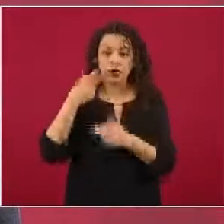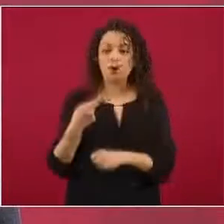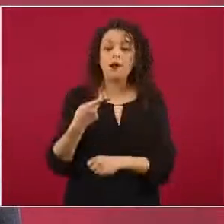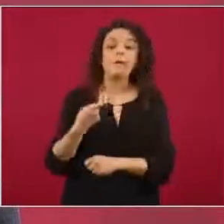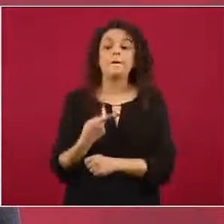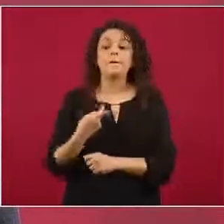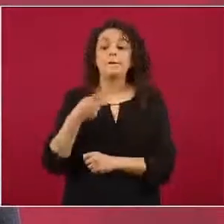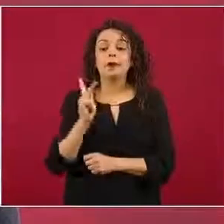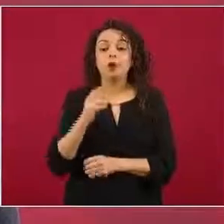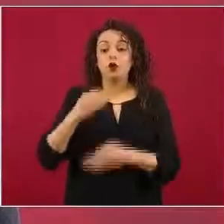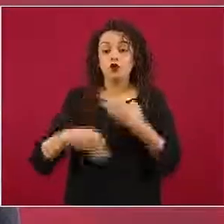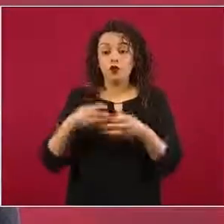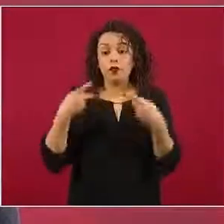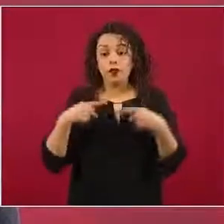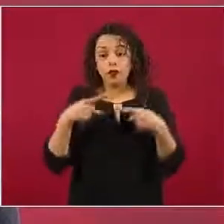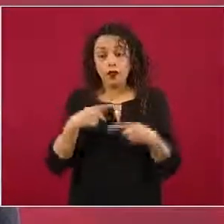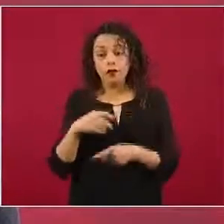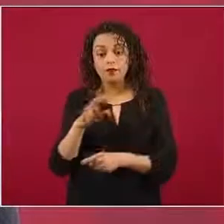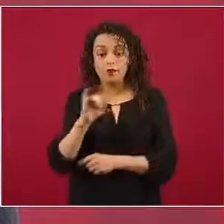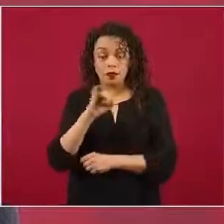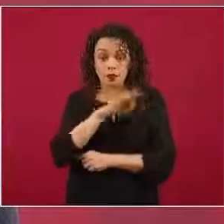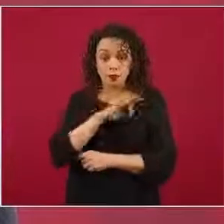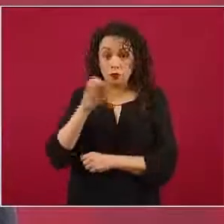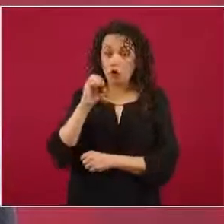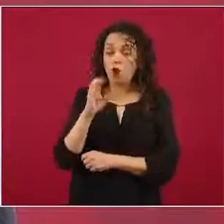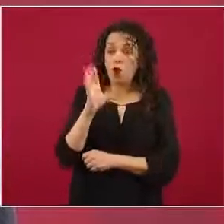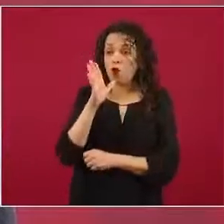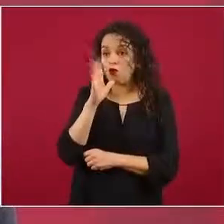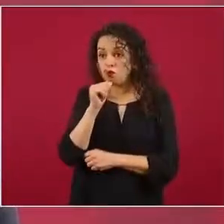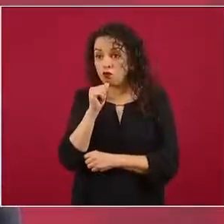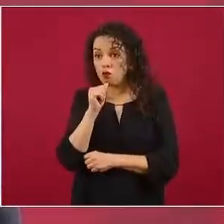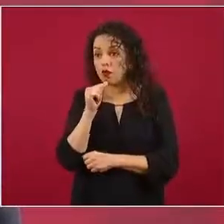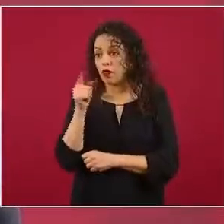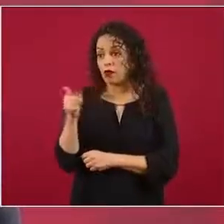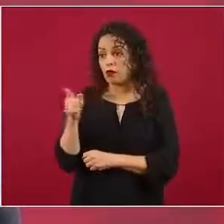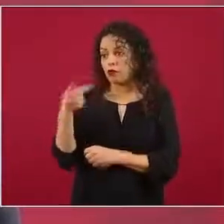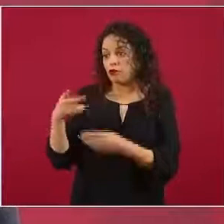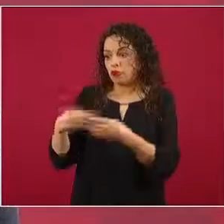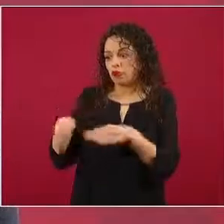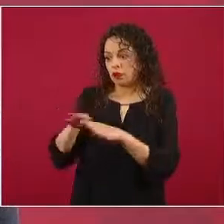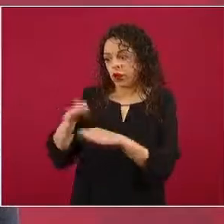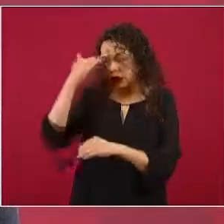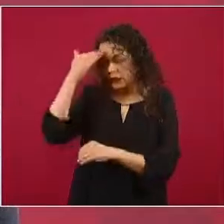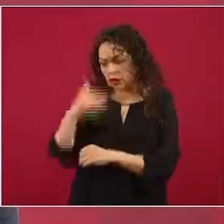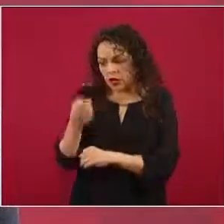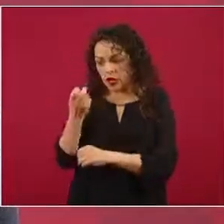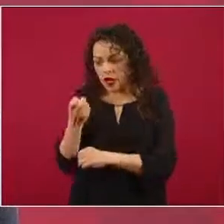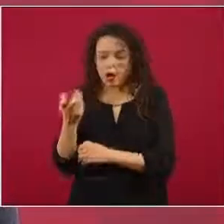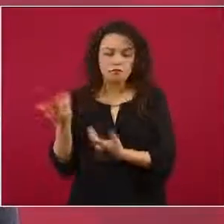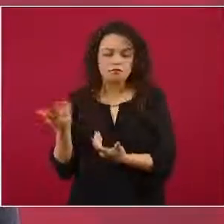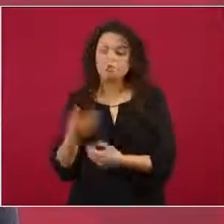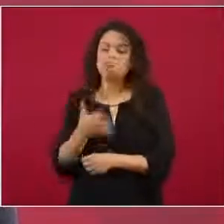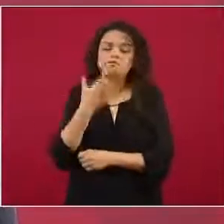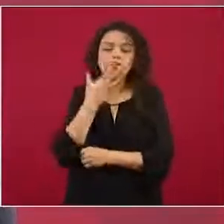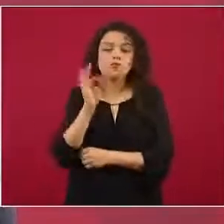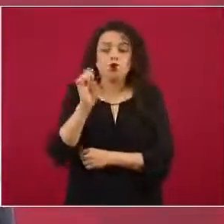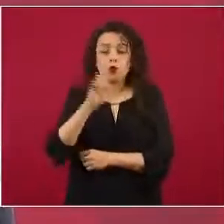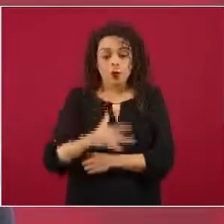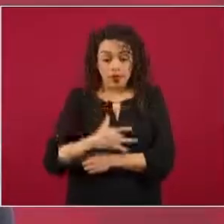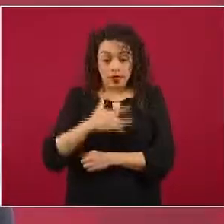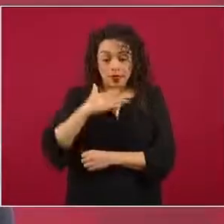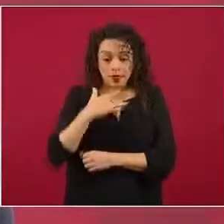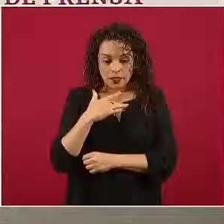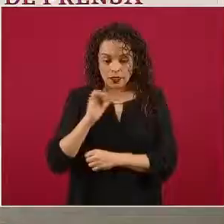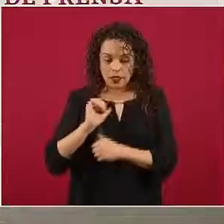la posibilidad de en su domicilio poder conocer este elemento. Entonces, ante la simple presencia de signos y síntomas